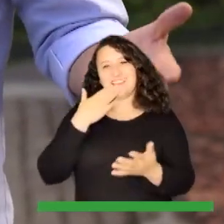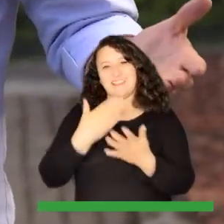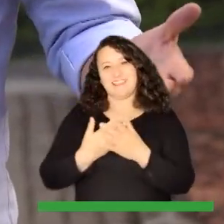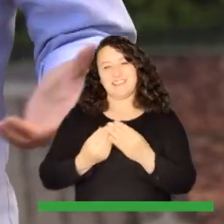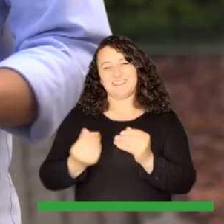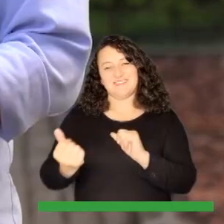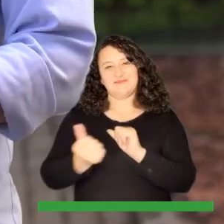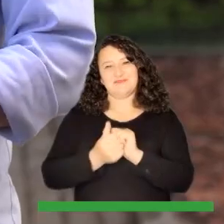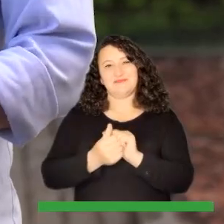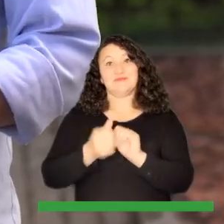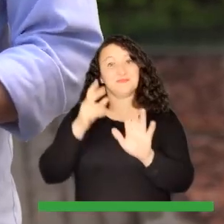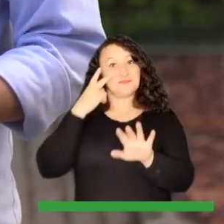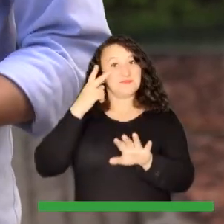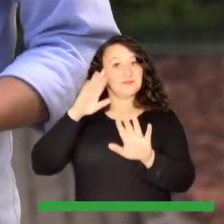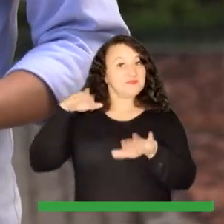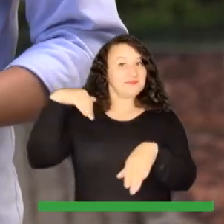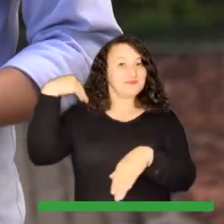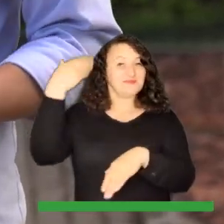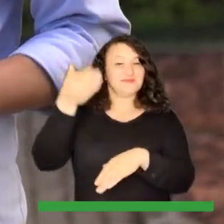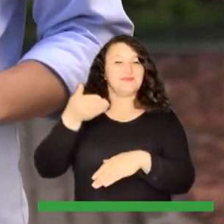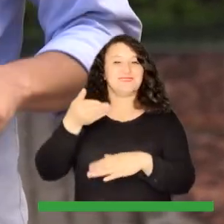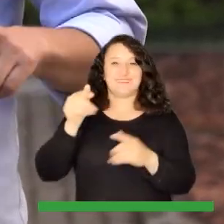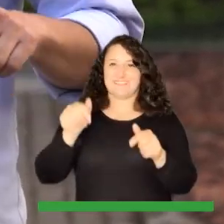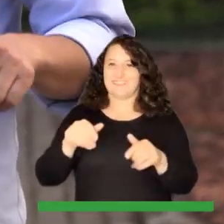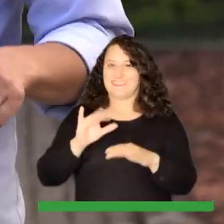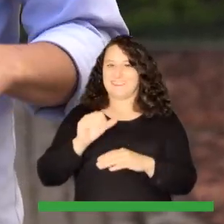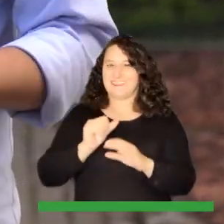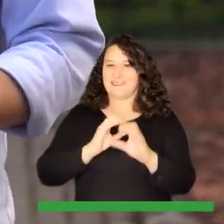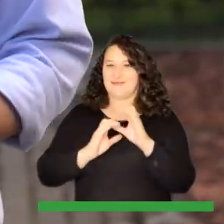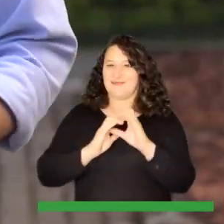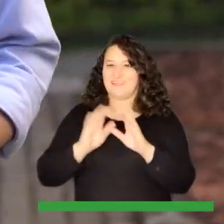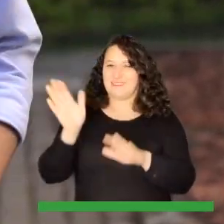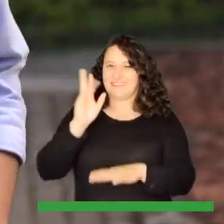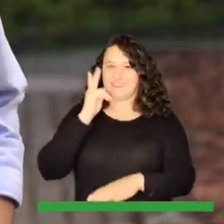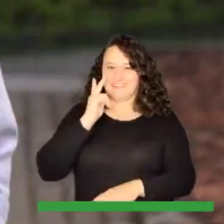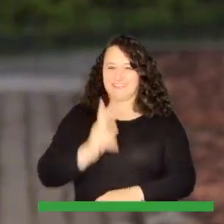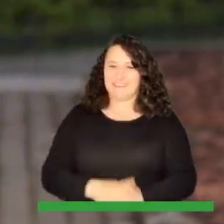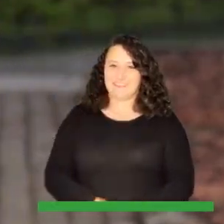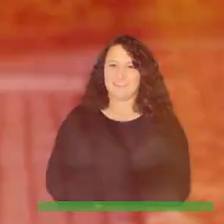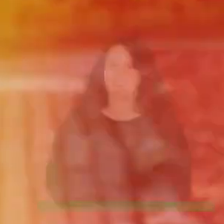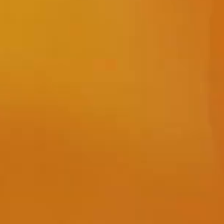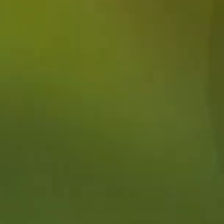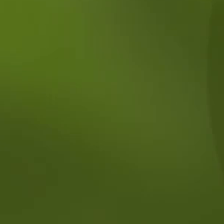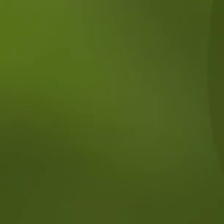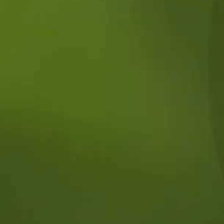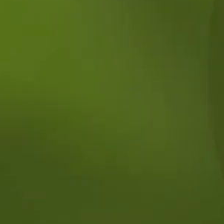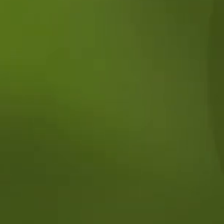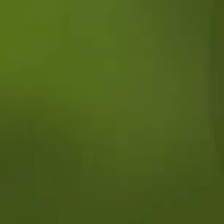siempre, gracias por acompañarnos y nos vemos en una próxima oportunidad aquí en ICA Comunica. Hasta pronto.